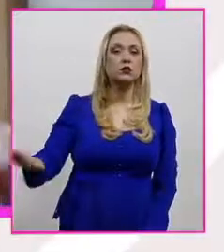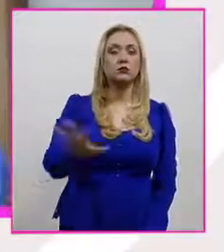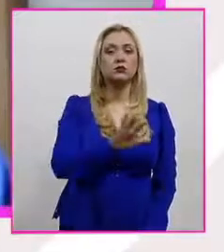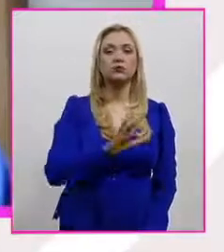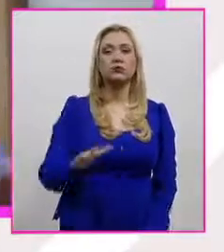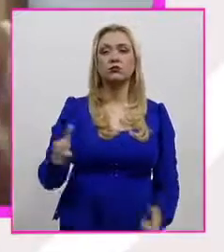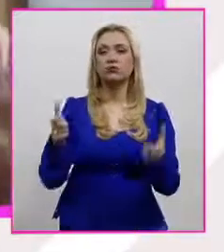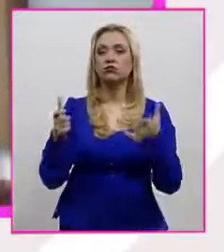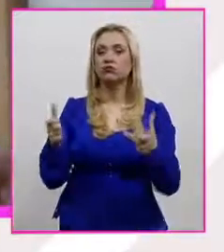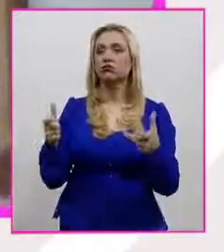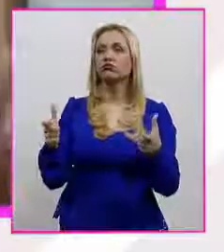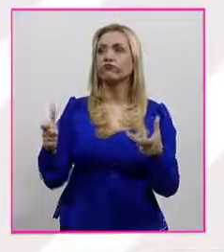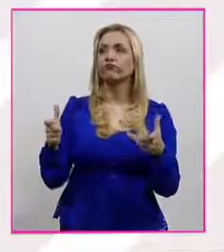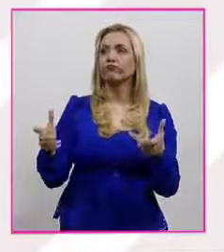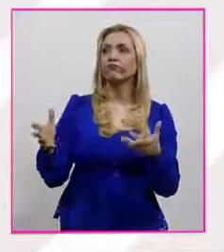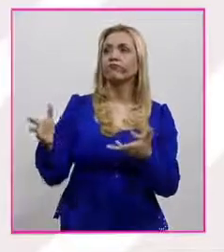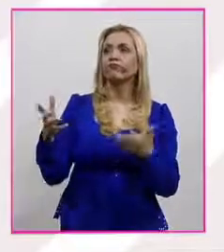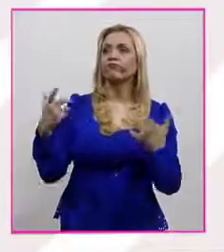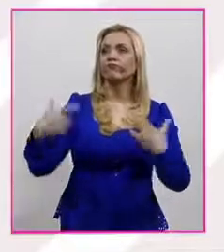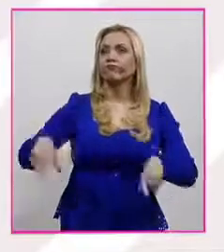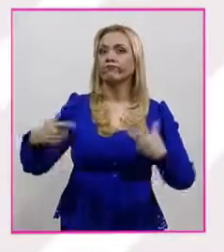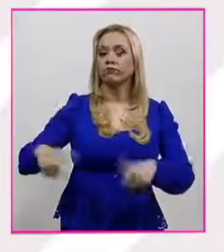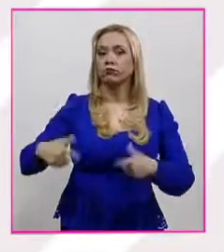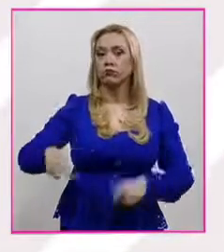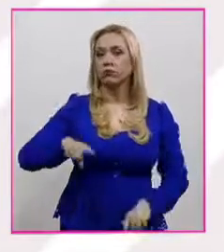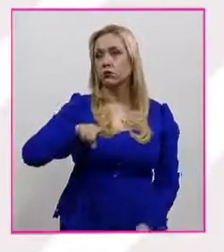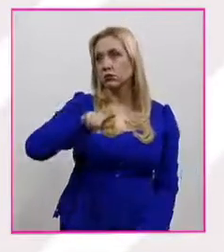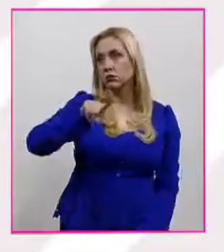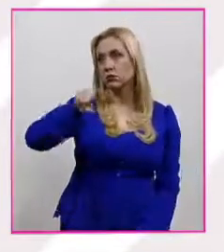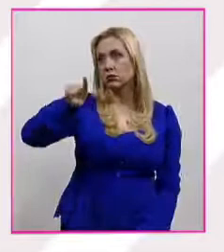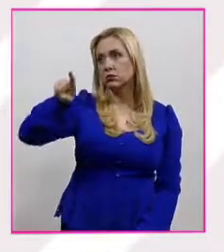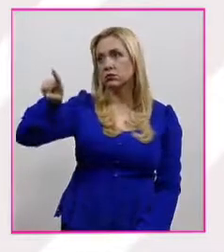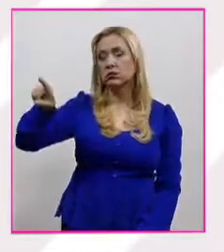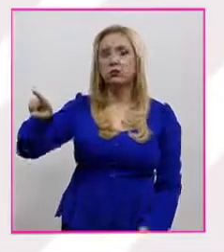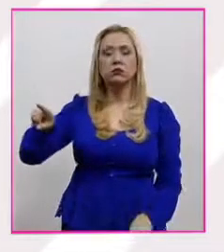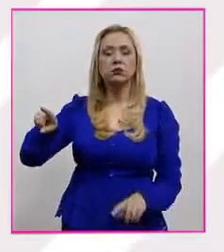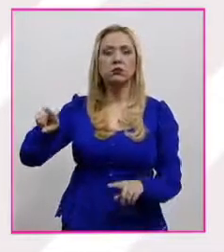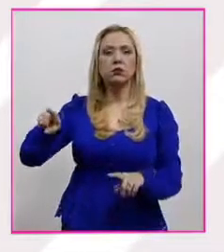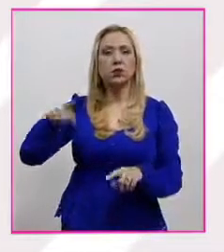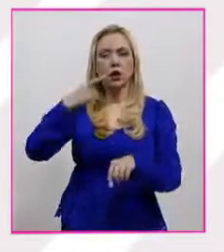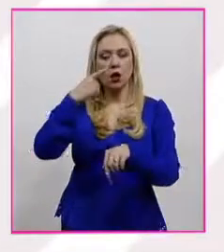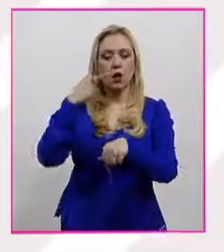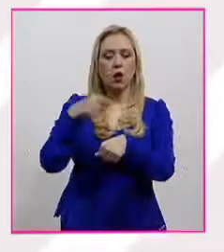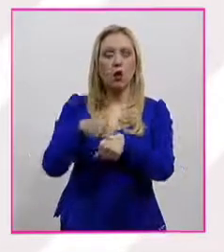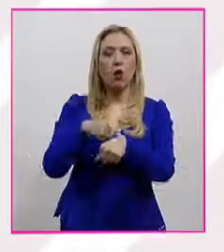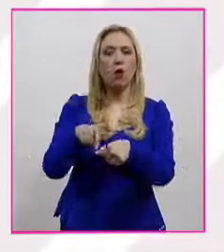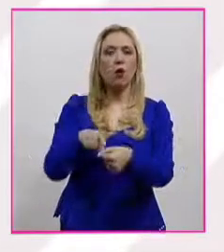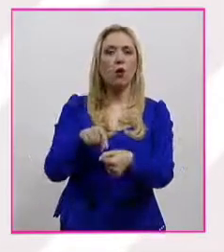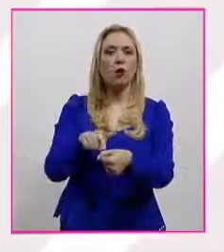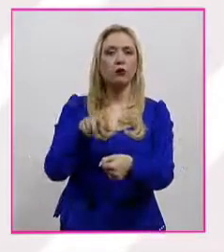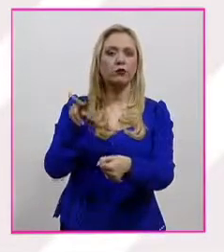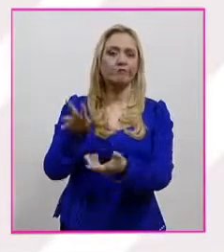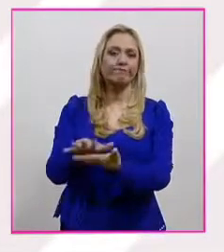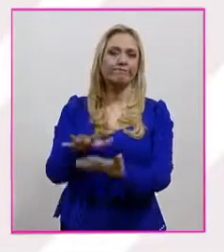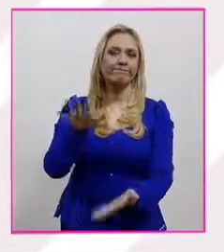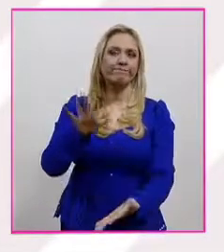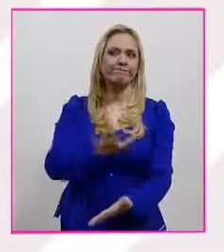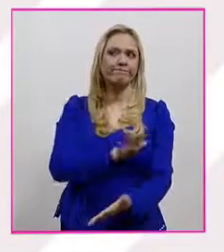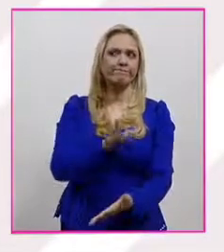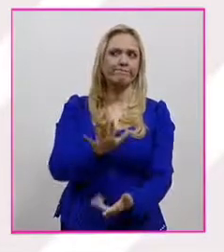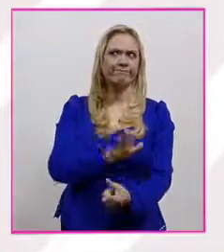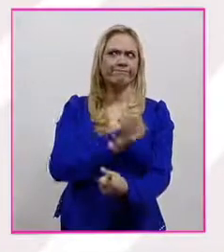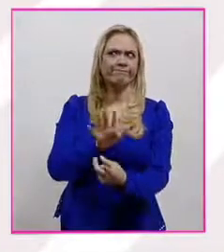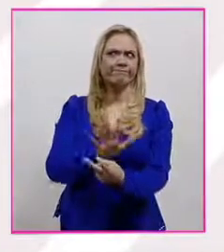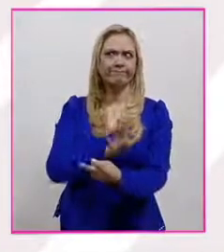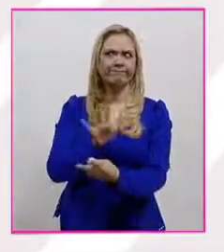económicos del país, ahí el tono de piel adquiere una mayor importancia. Es decir, es una variable de estratificación que